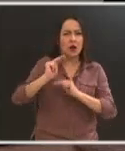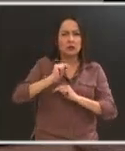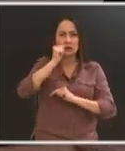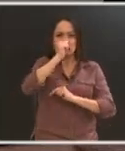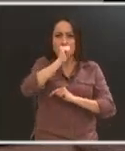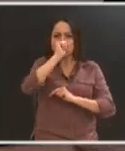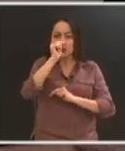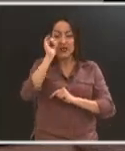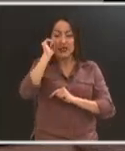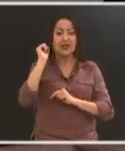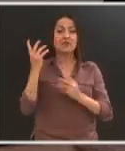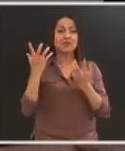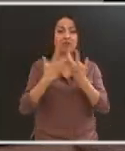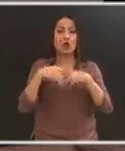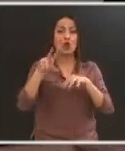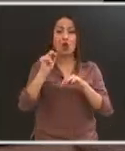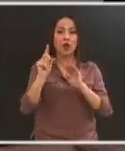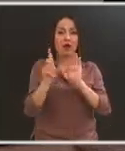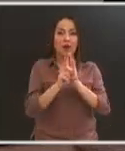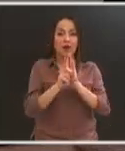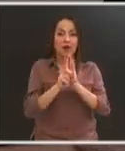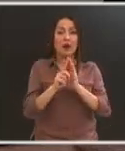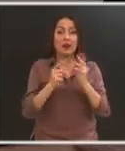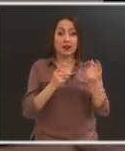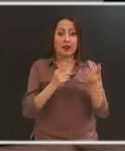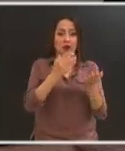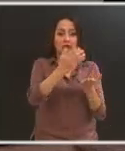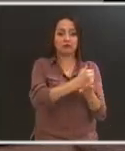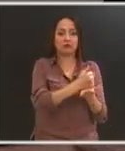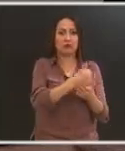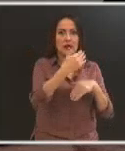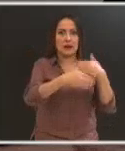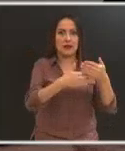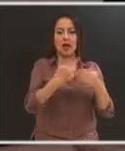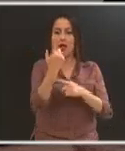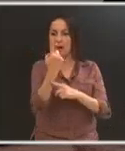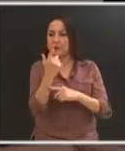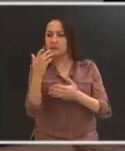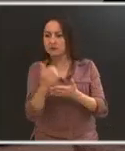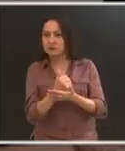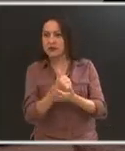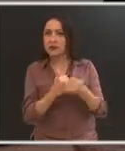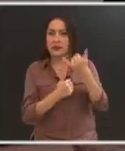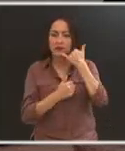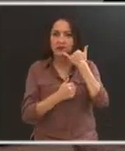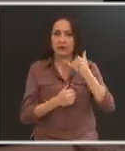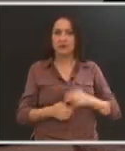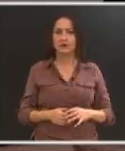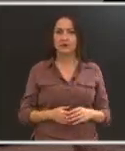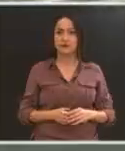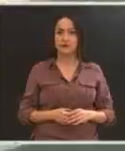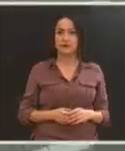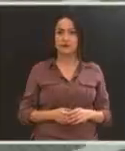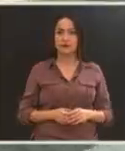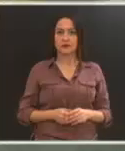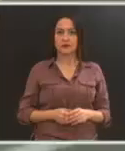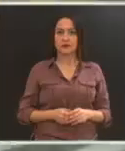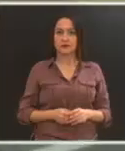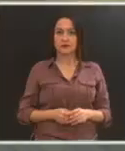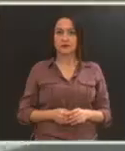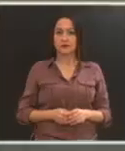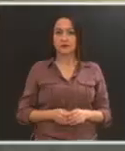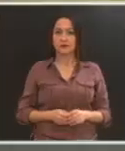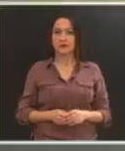dinero. En las diligencias se decomisó dinero en efectivo, armas de fuego y teléfonos celulares.